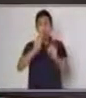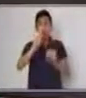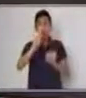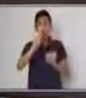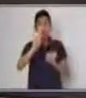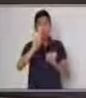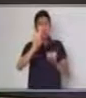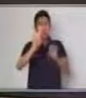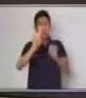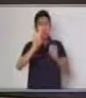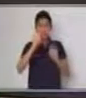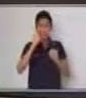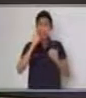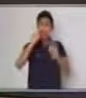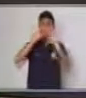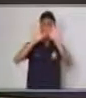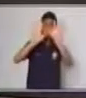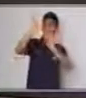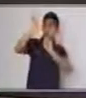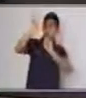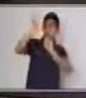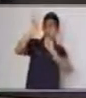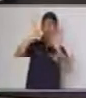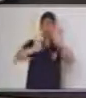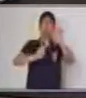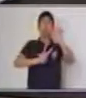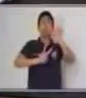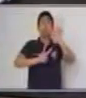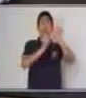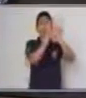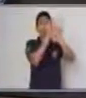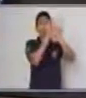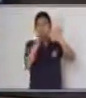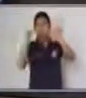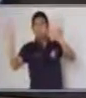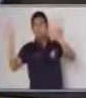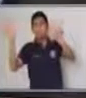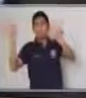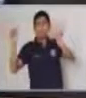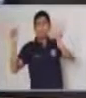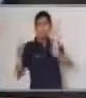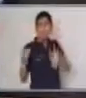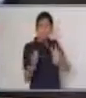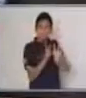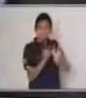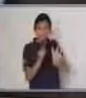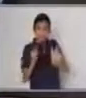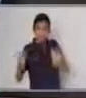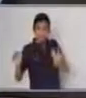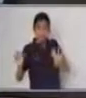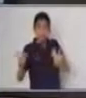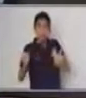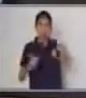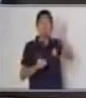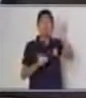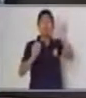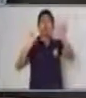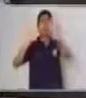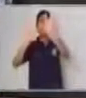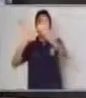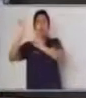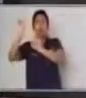aparece en ambas tablas. Eso quiere decir que estos dos son